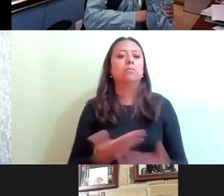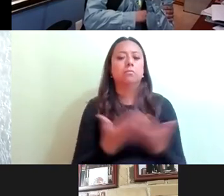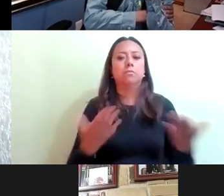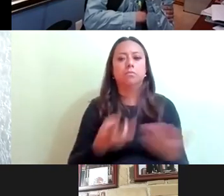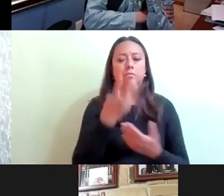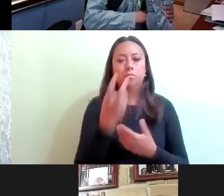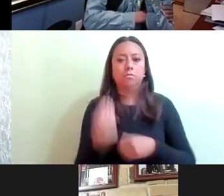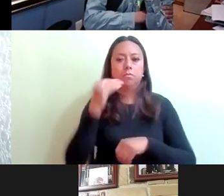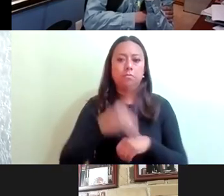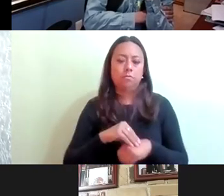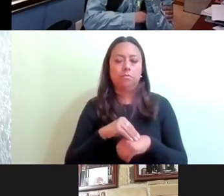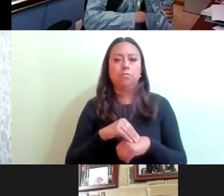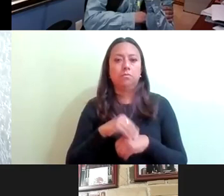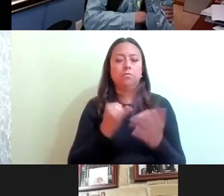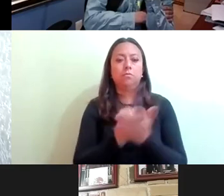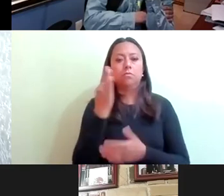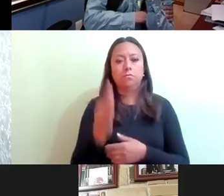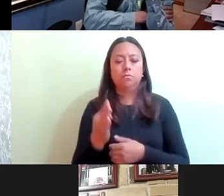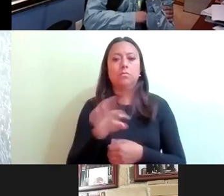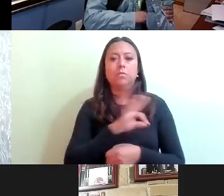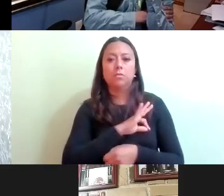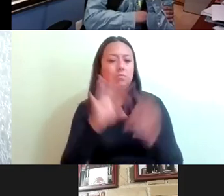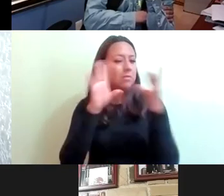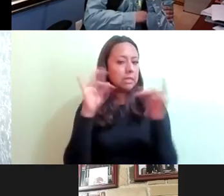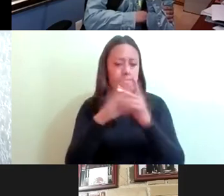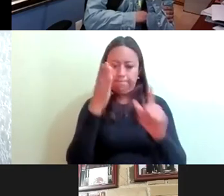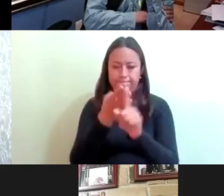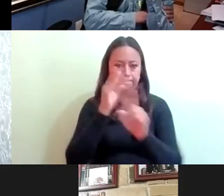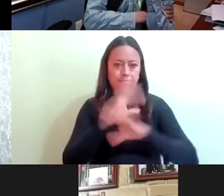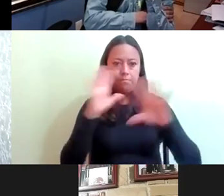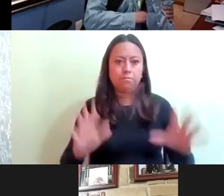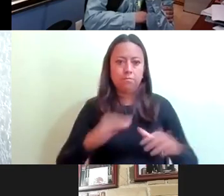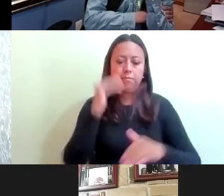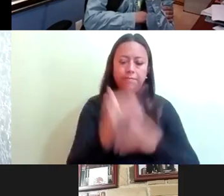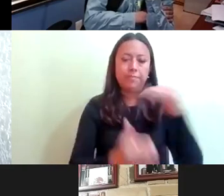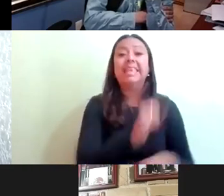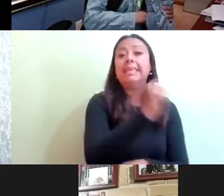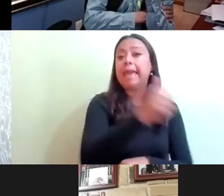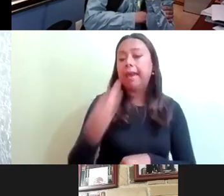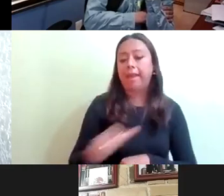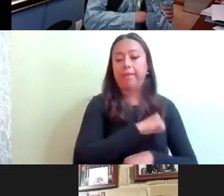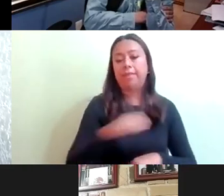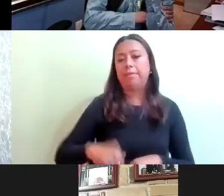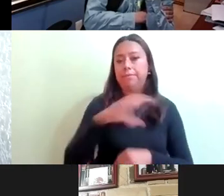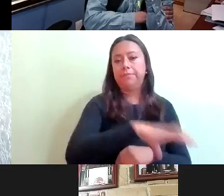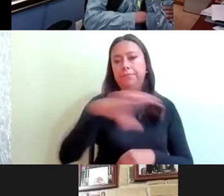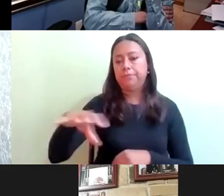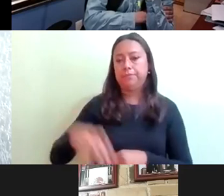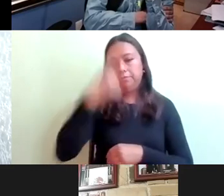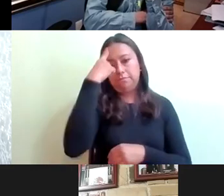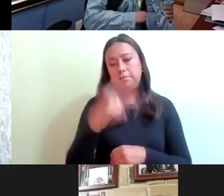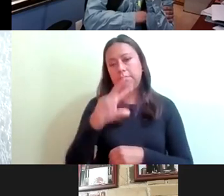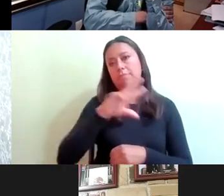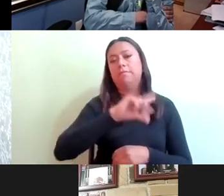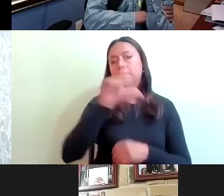que especifique el grado de avance por demarcación territorial para que no vaya a querer después